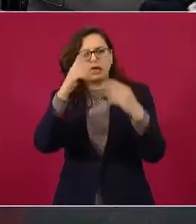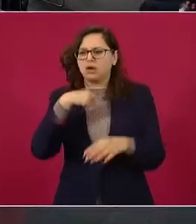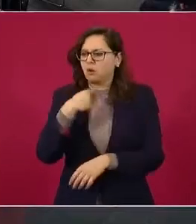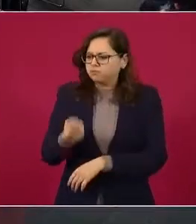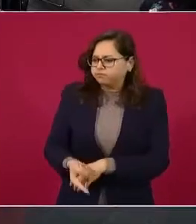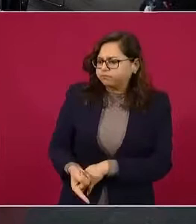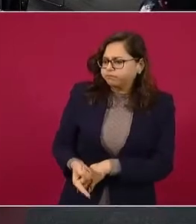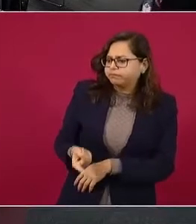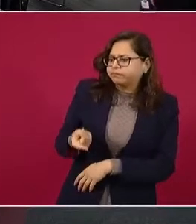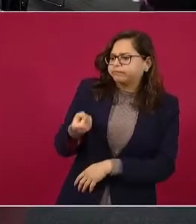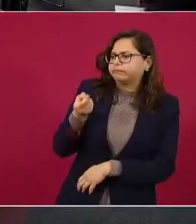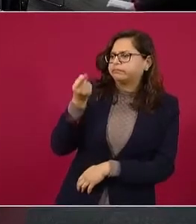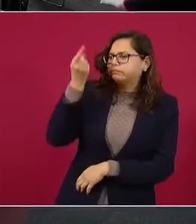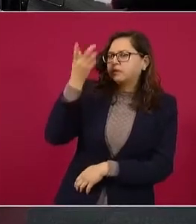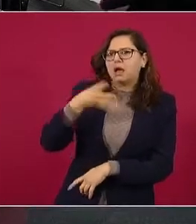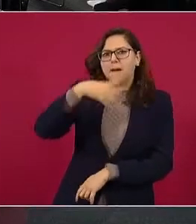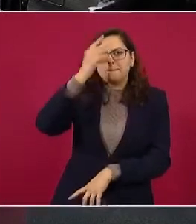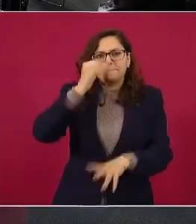aprendí,